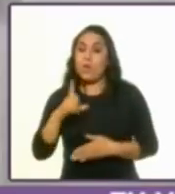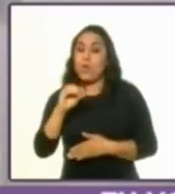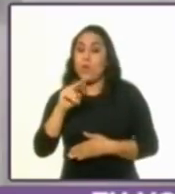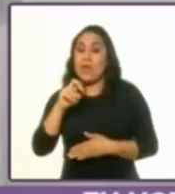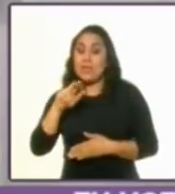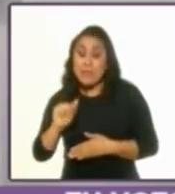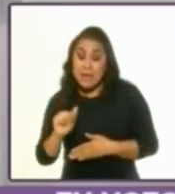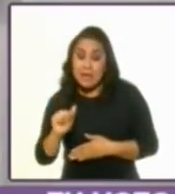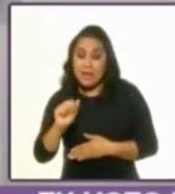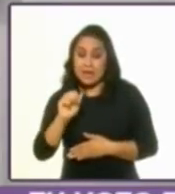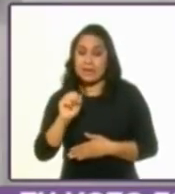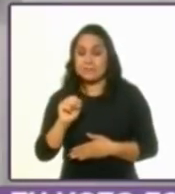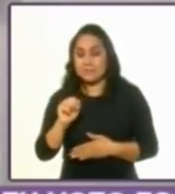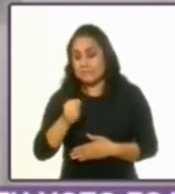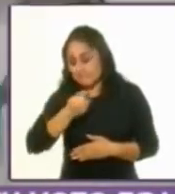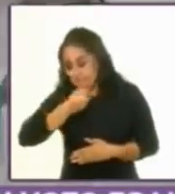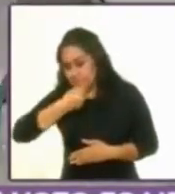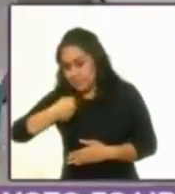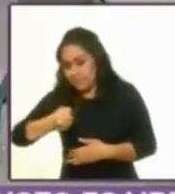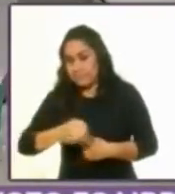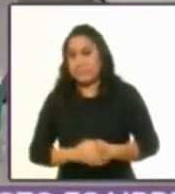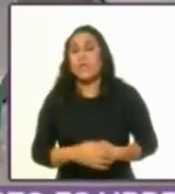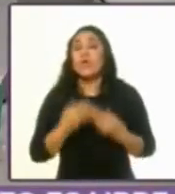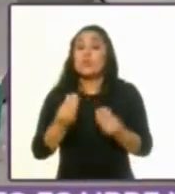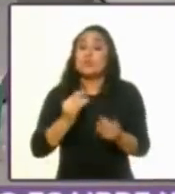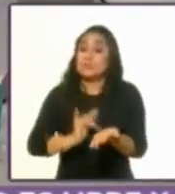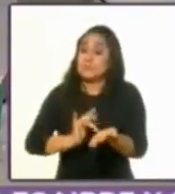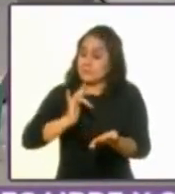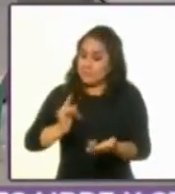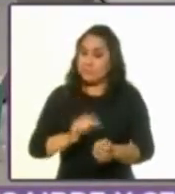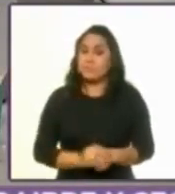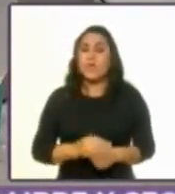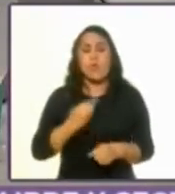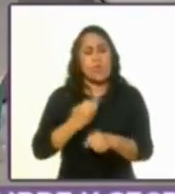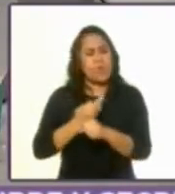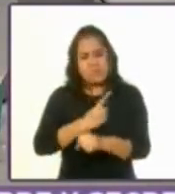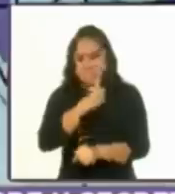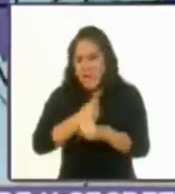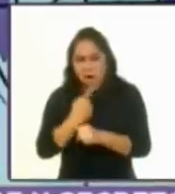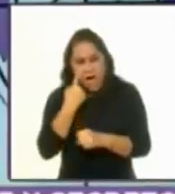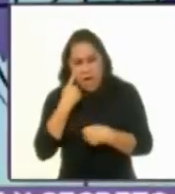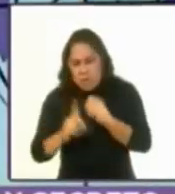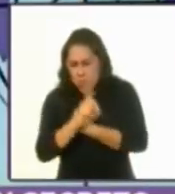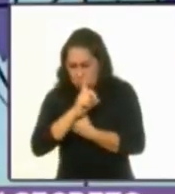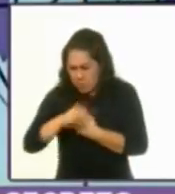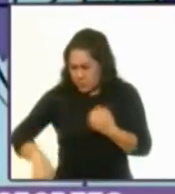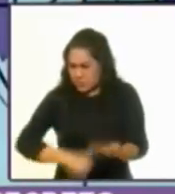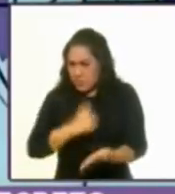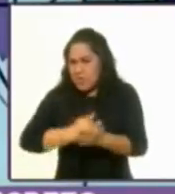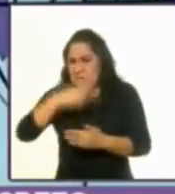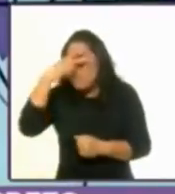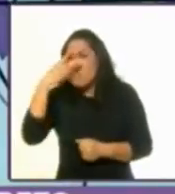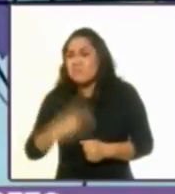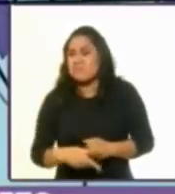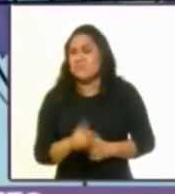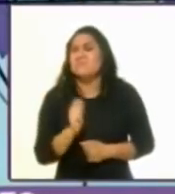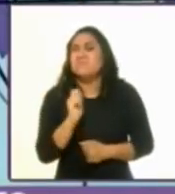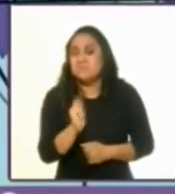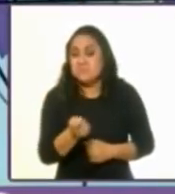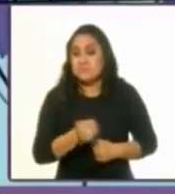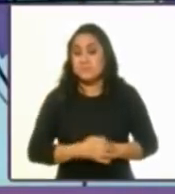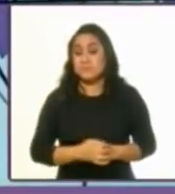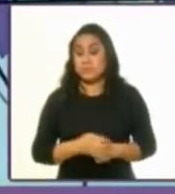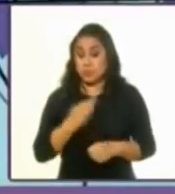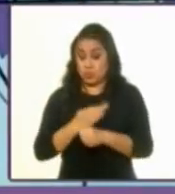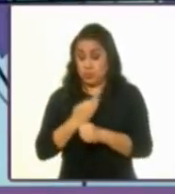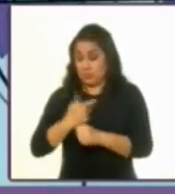el uso de la voz muchas gracias uno de los principales problemas que vivimos en la ciudad de mexico es que el